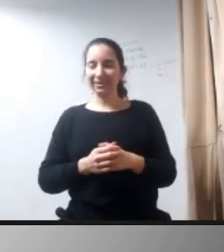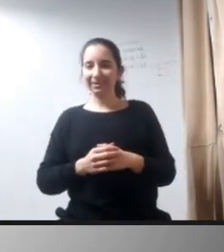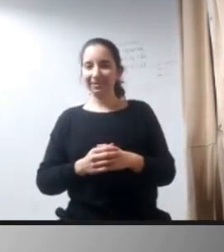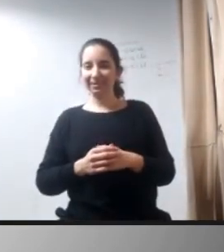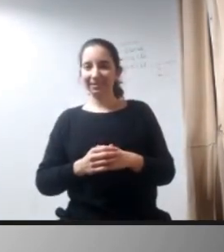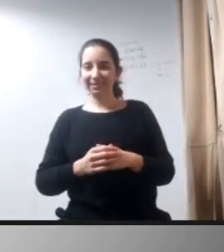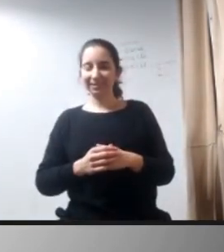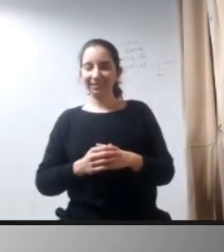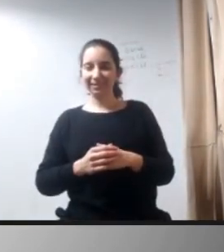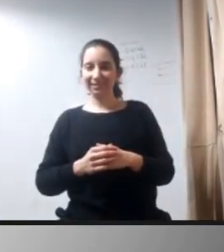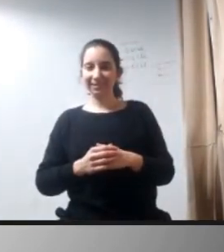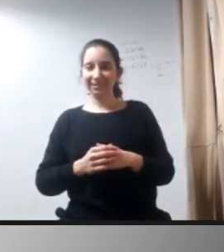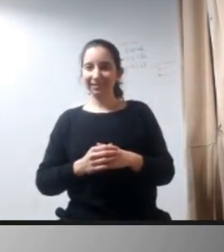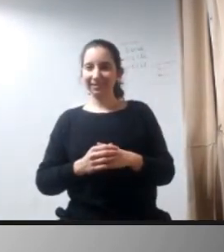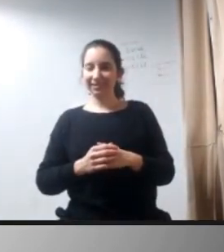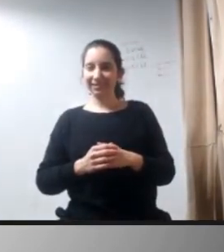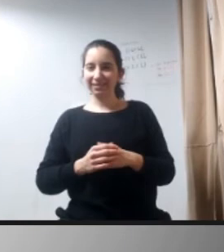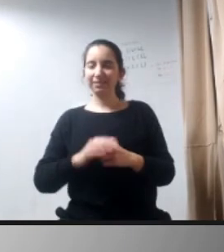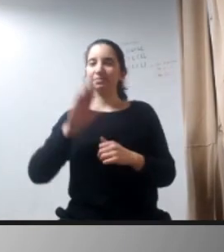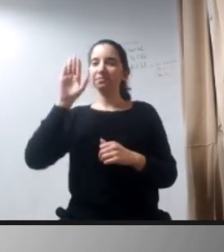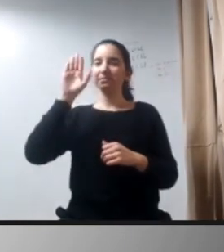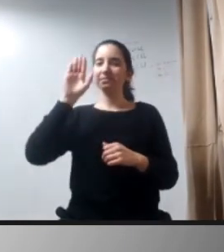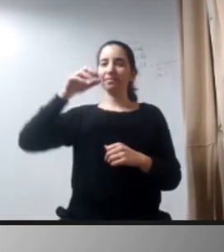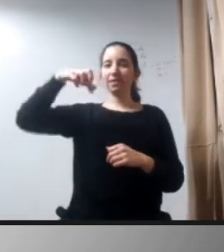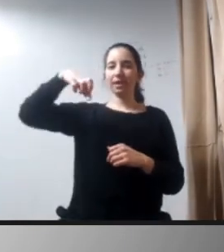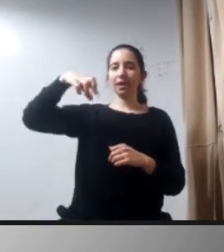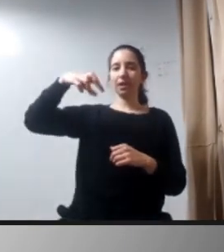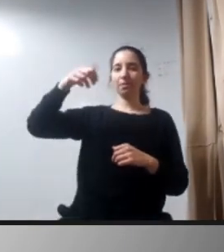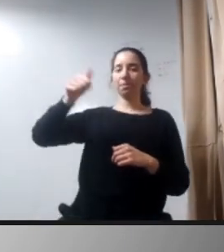Les pido un favor. No hay problema. Comento,